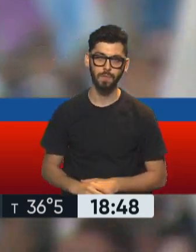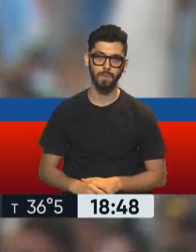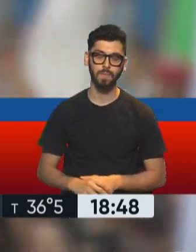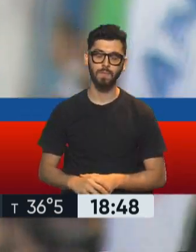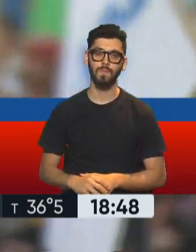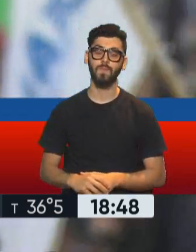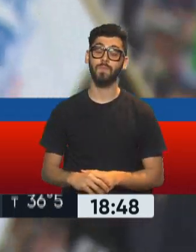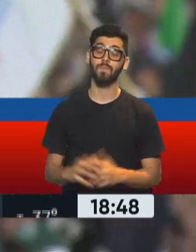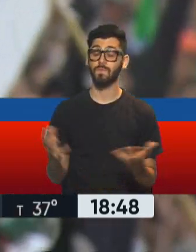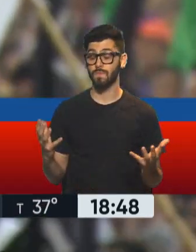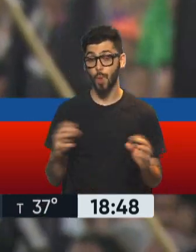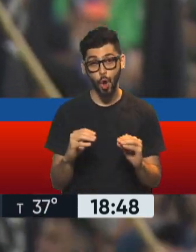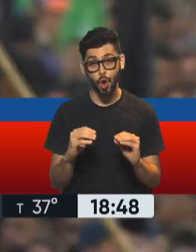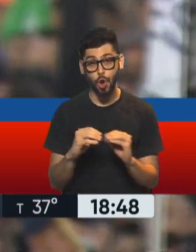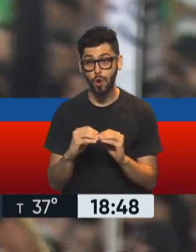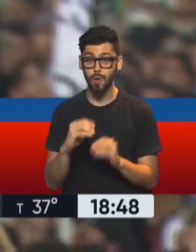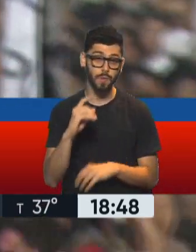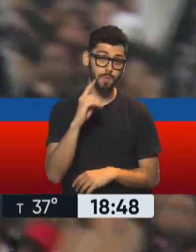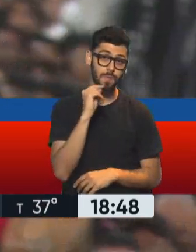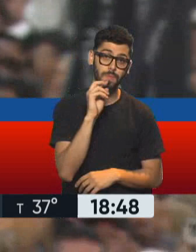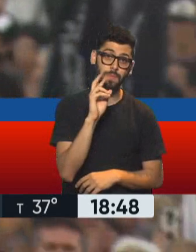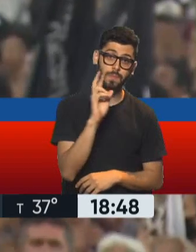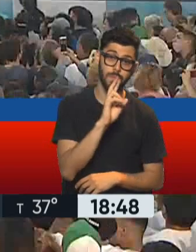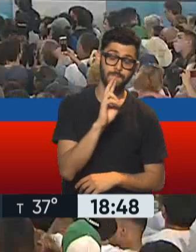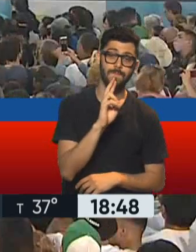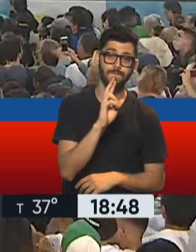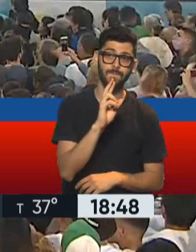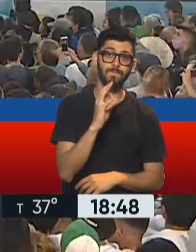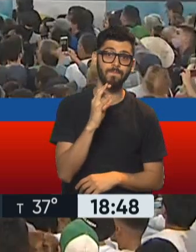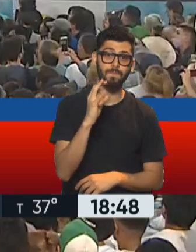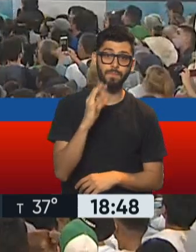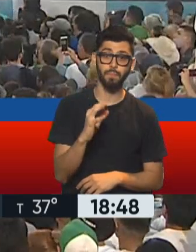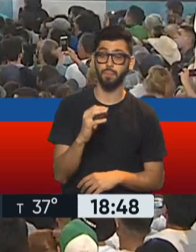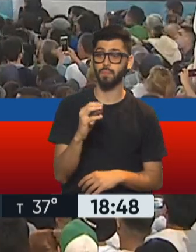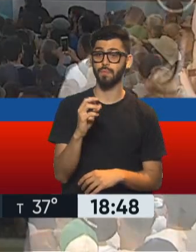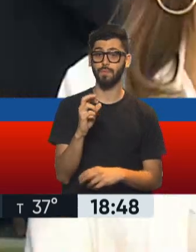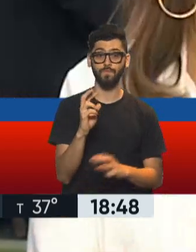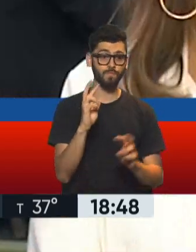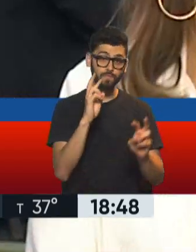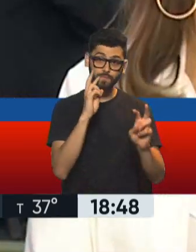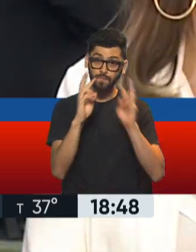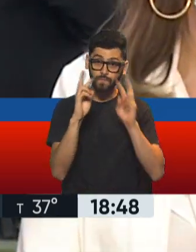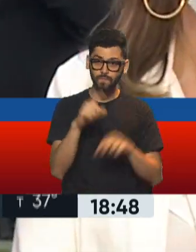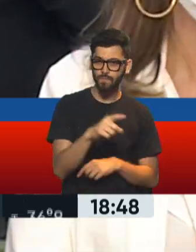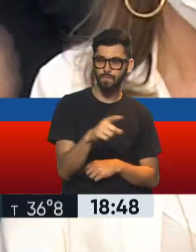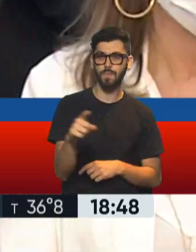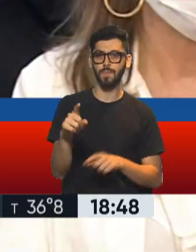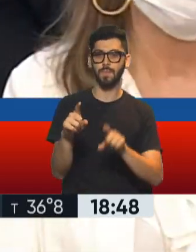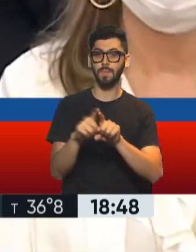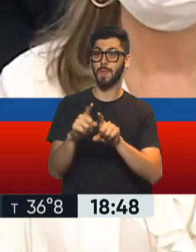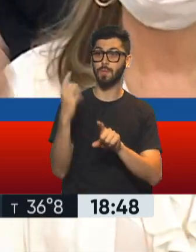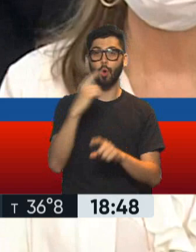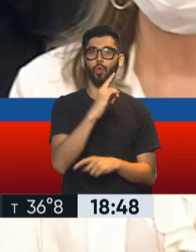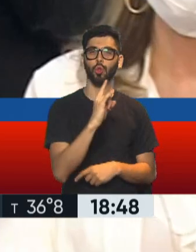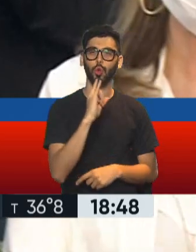Porque, compañeros y compañeras, las caras que veo acá, como las caras que vi en